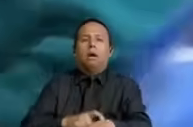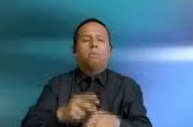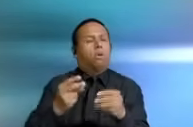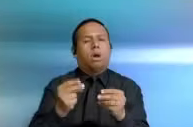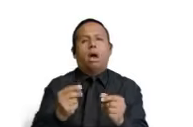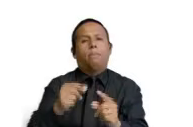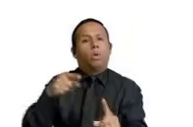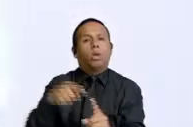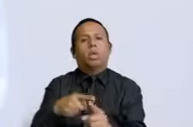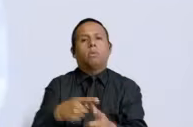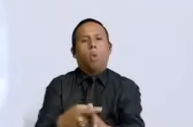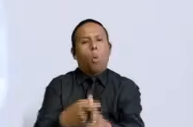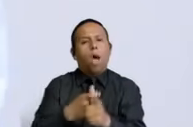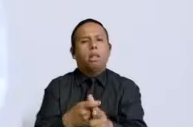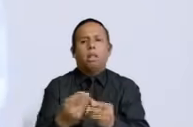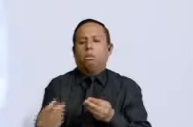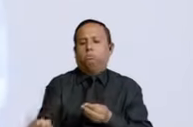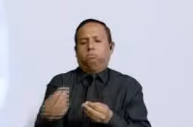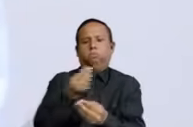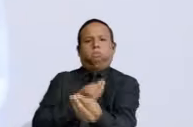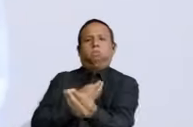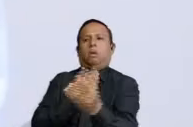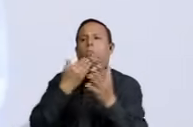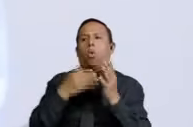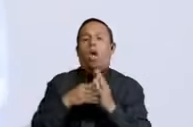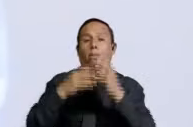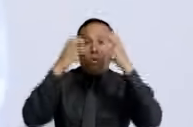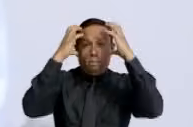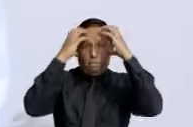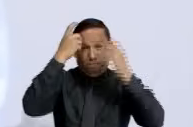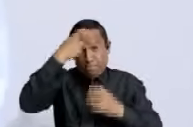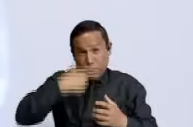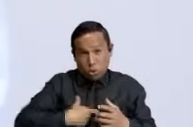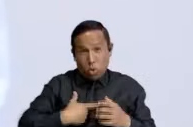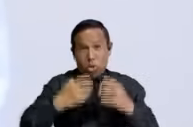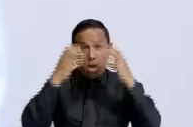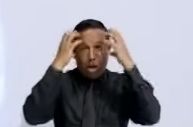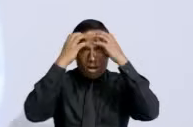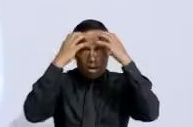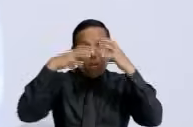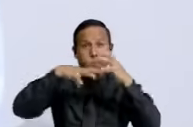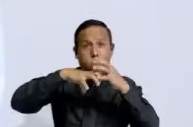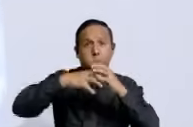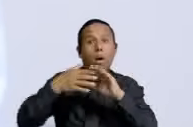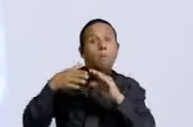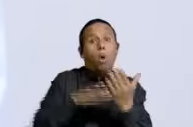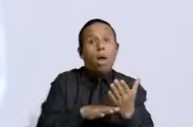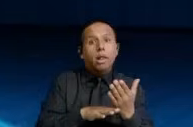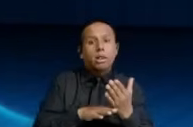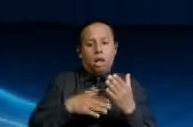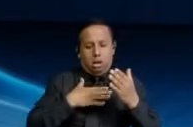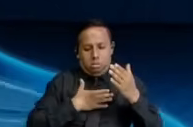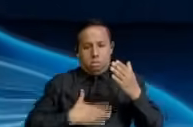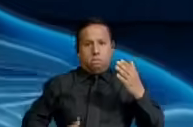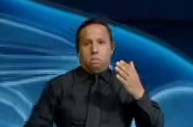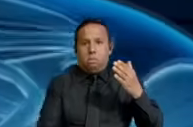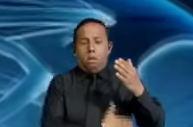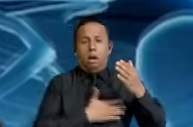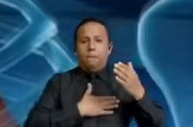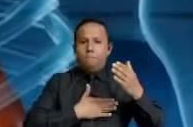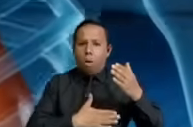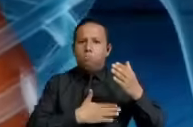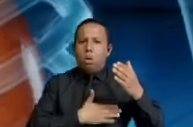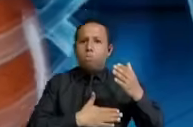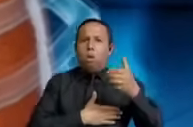propósito entre la muerte cerebral del paciente y el inicio de todo el proceso en menos de 24